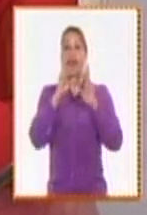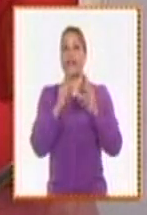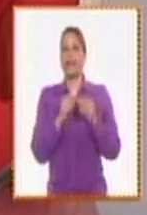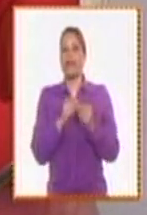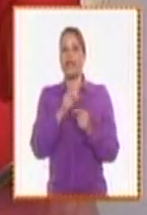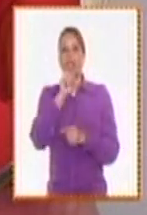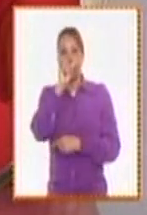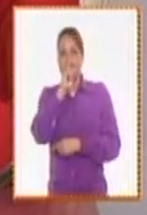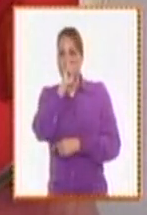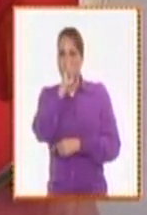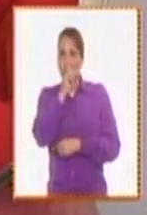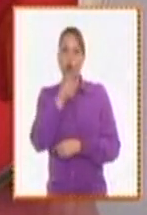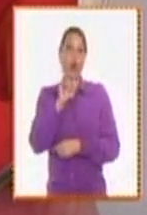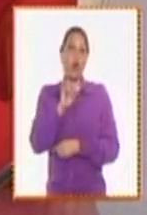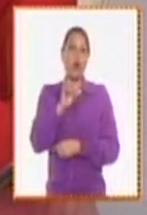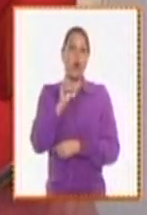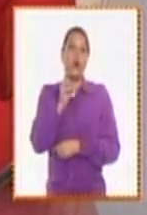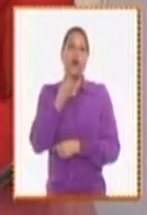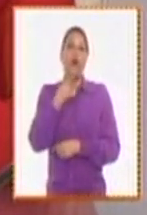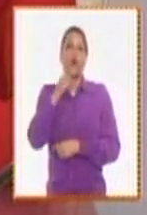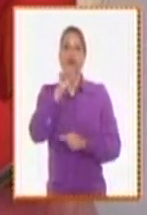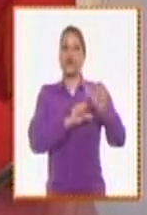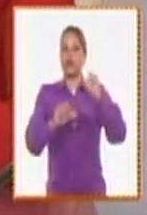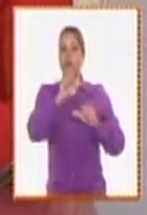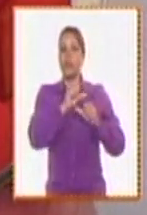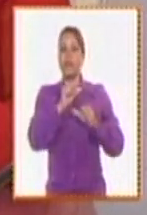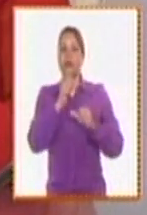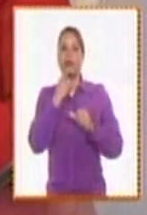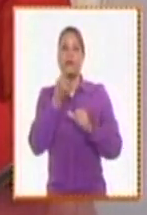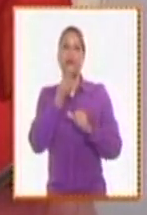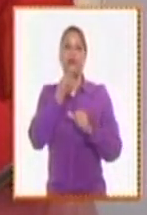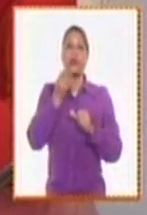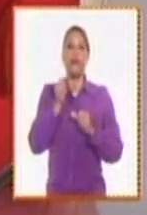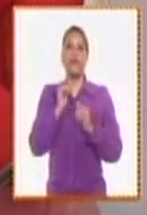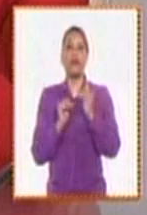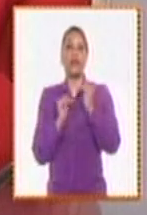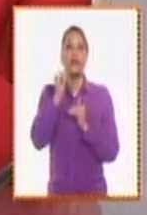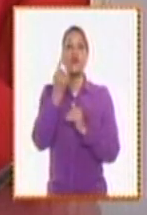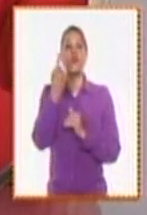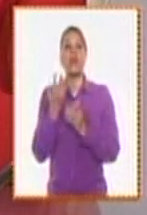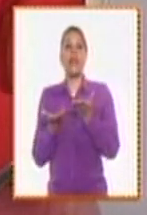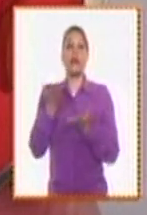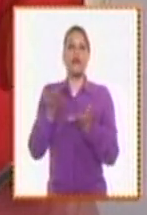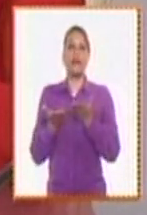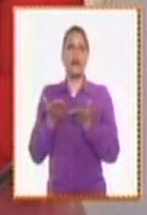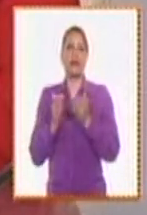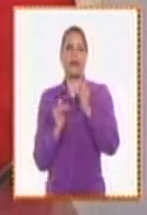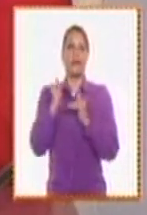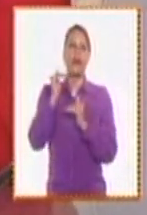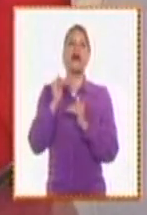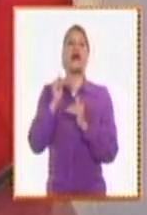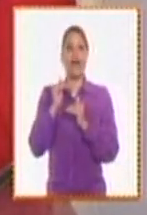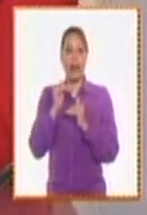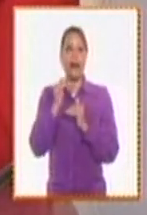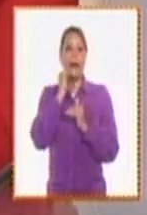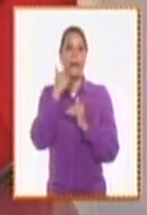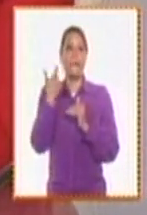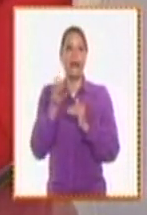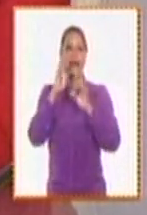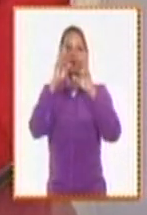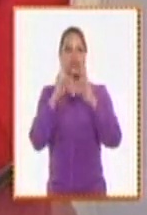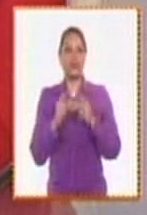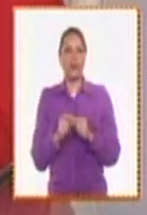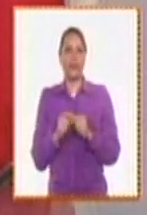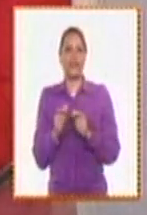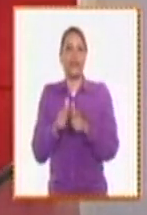de sustancia con efectos similares a la droga no rebase la libra. Porque si rebasa la libra son cantidades